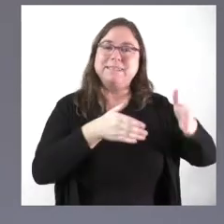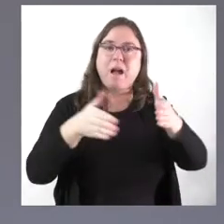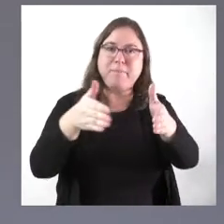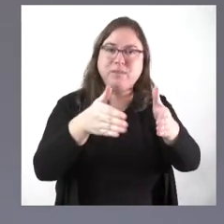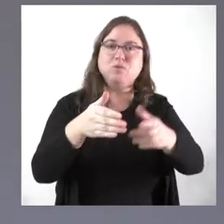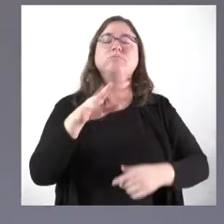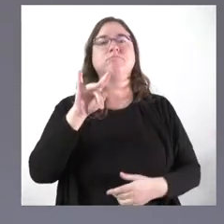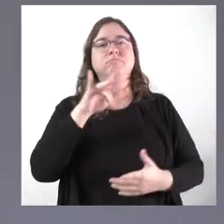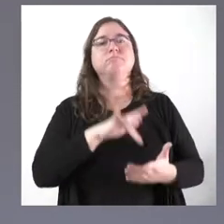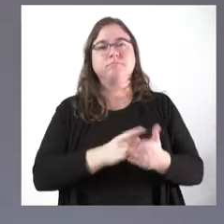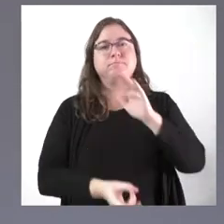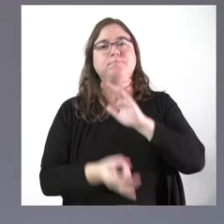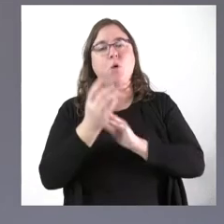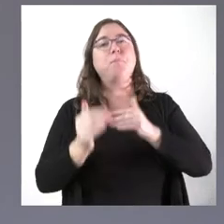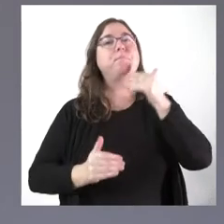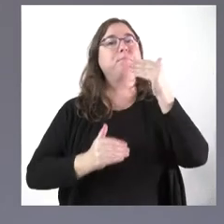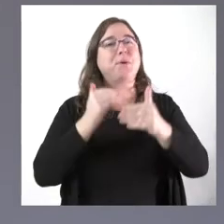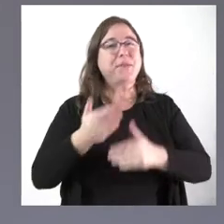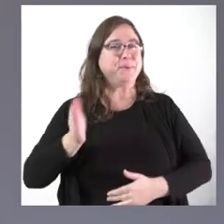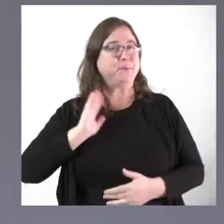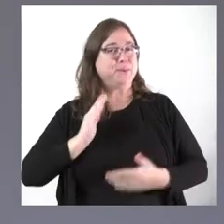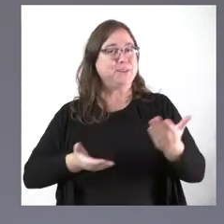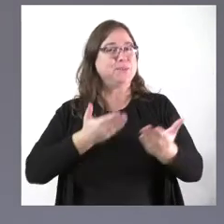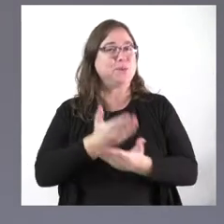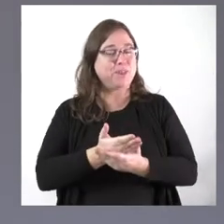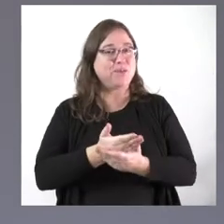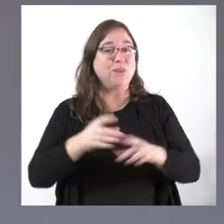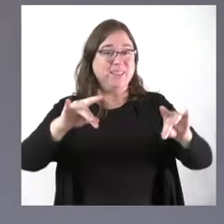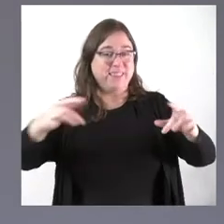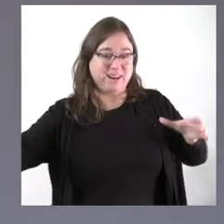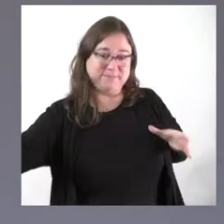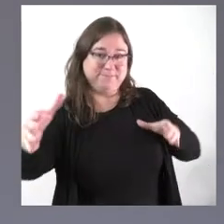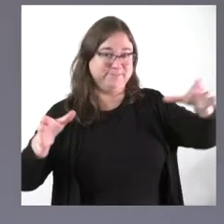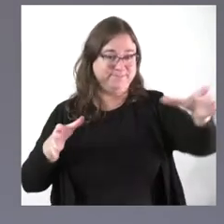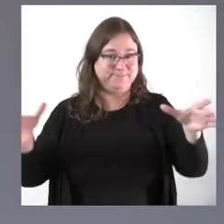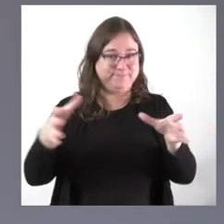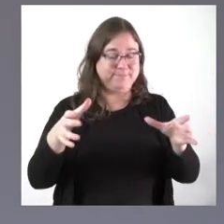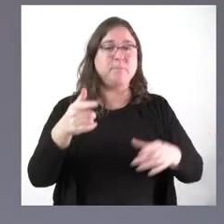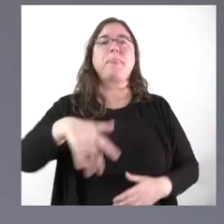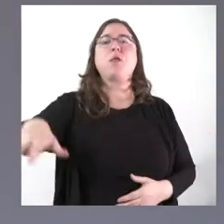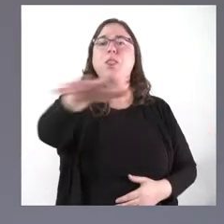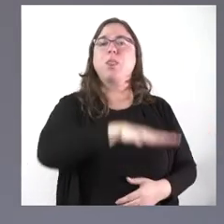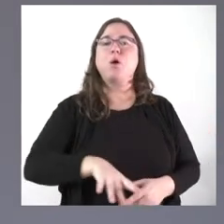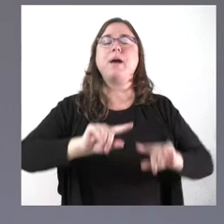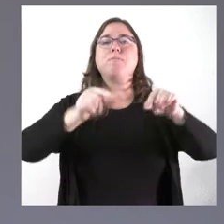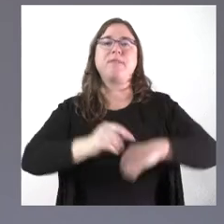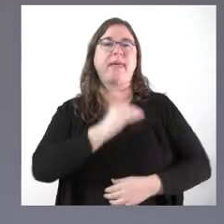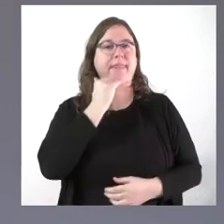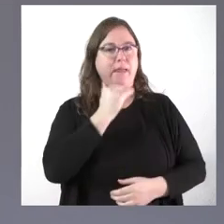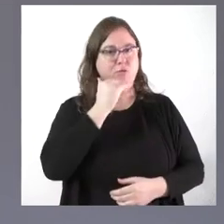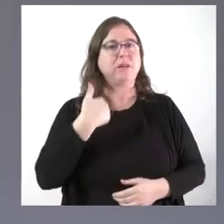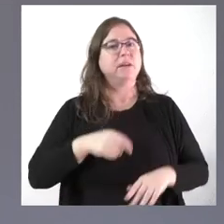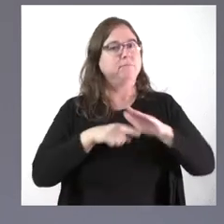una reactivación de procesos que tenía solicitud previa de concentración parcelaria en distintos lugares de la provincia de Zamora también